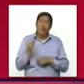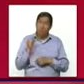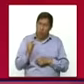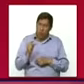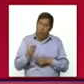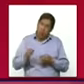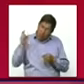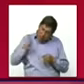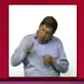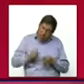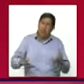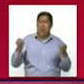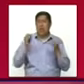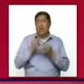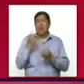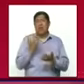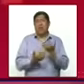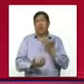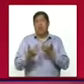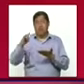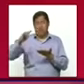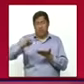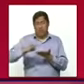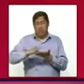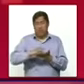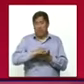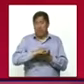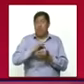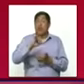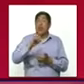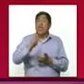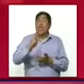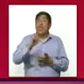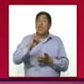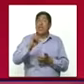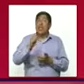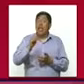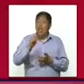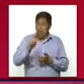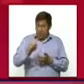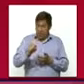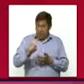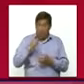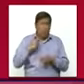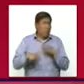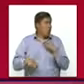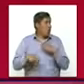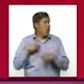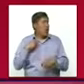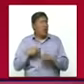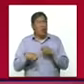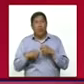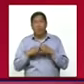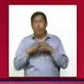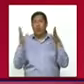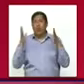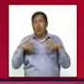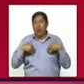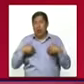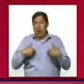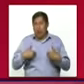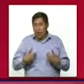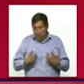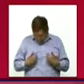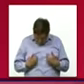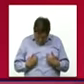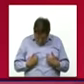por favor. El fuego también ha afectado al aeropuerto de Ixiamas. Los voluntarios bomberos propios de la región señalan que están muy cansados, son